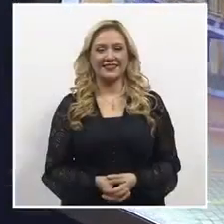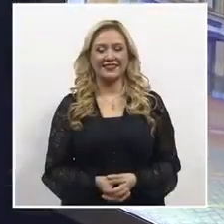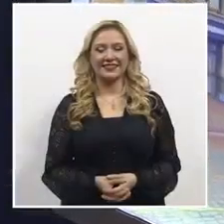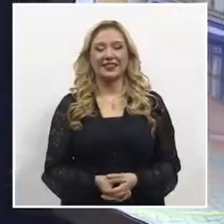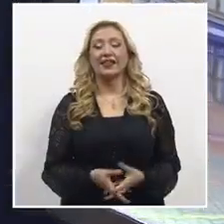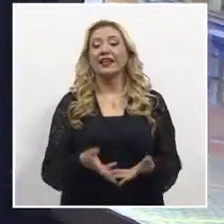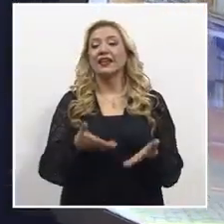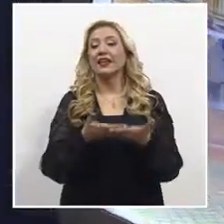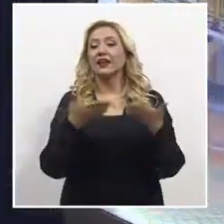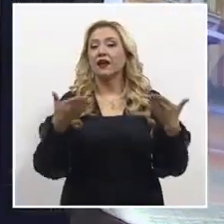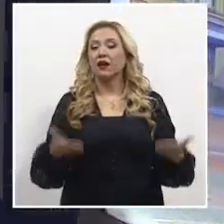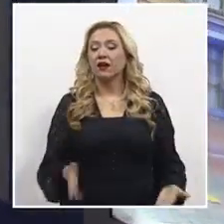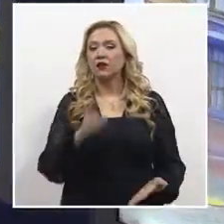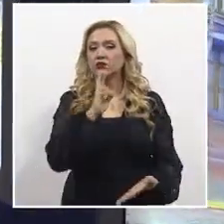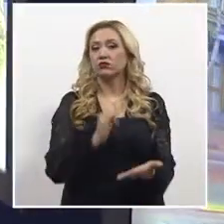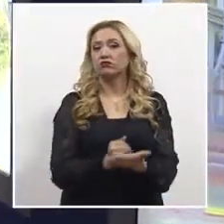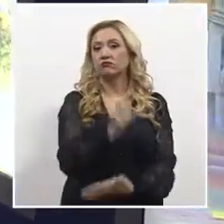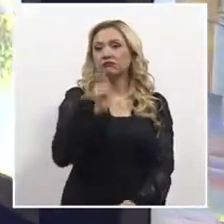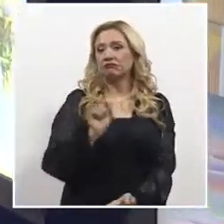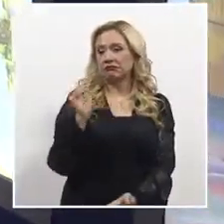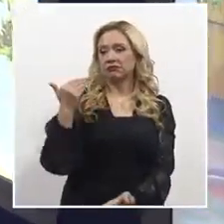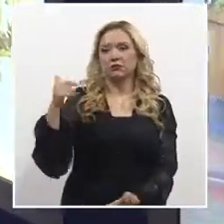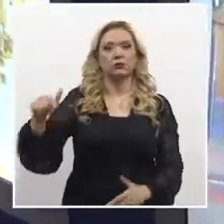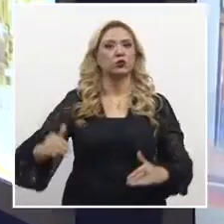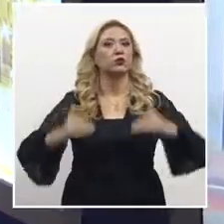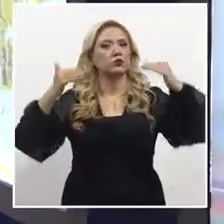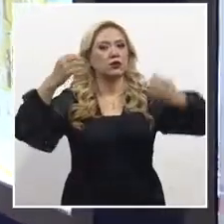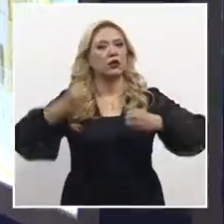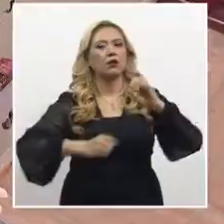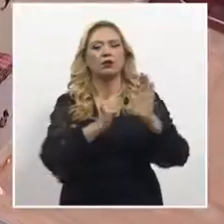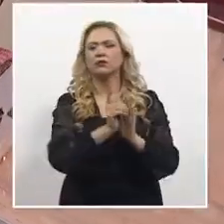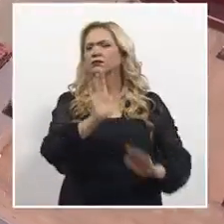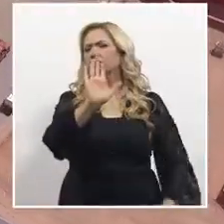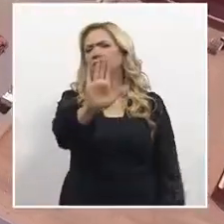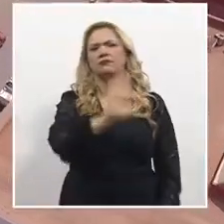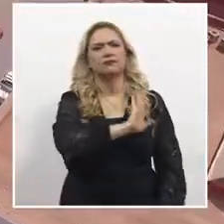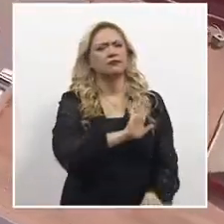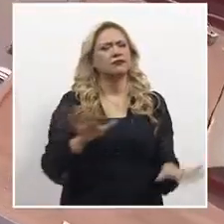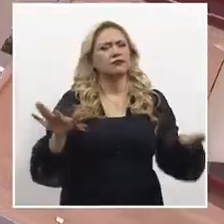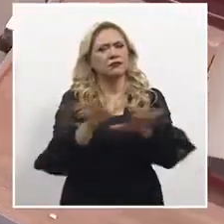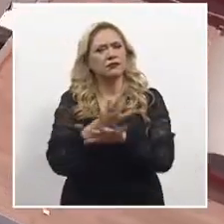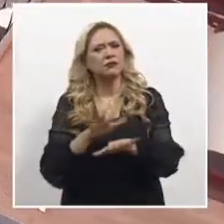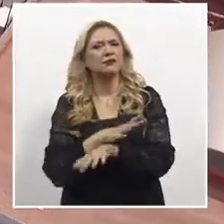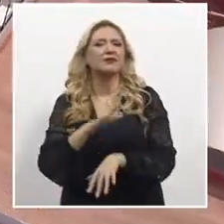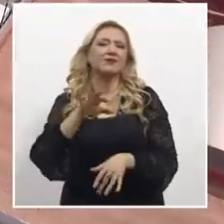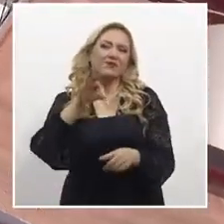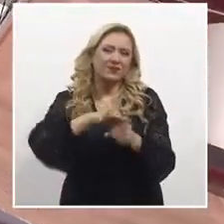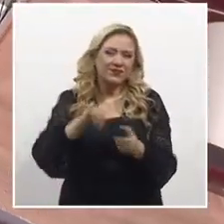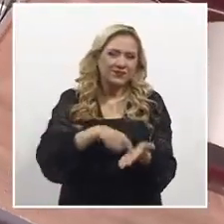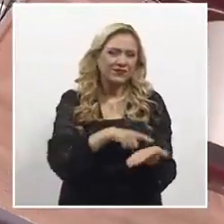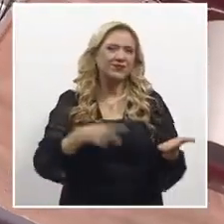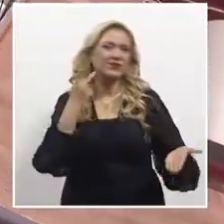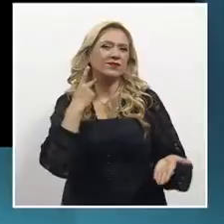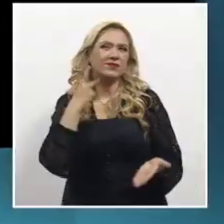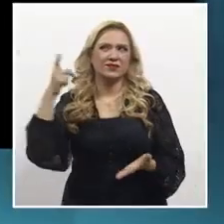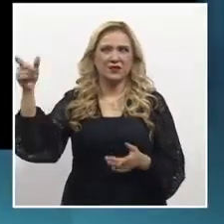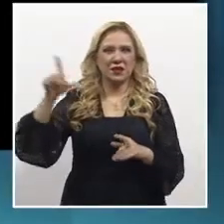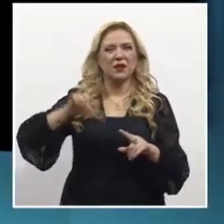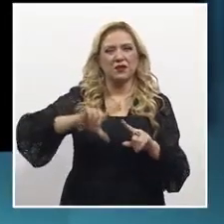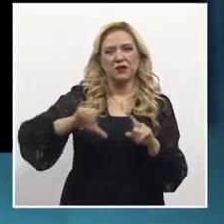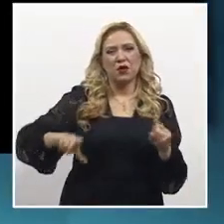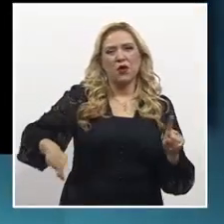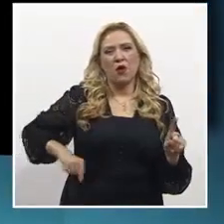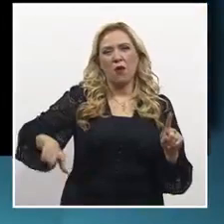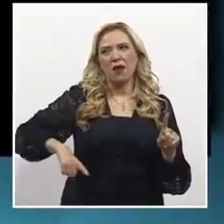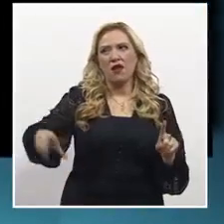El reciente fallo del Pleno de la Suprema Corte que da marcha atrás a la primera parte de las reformas político-electorales del gobierno federal es